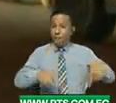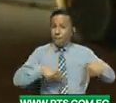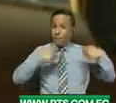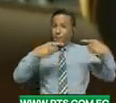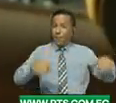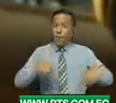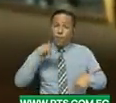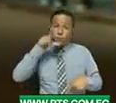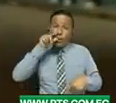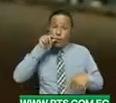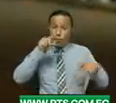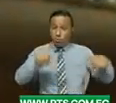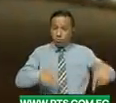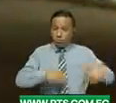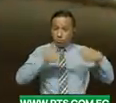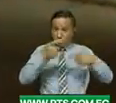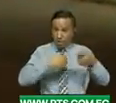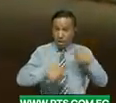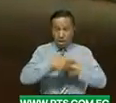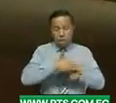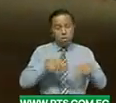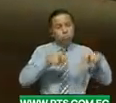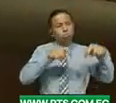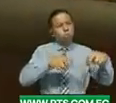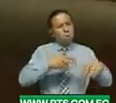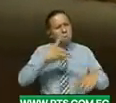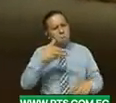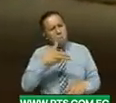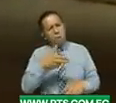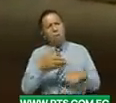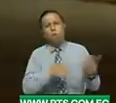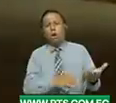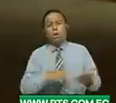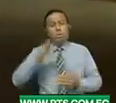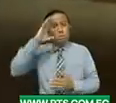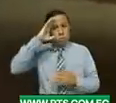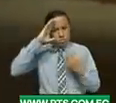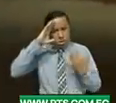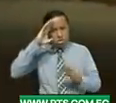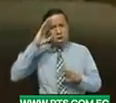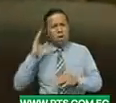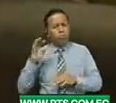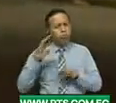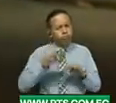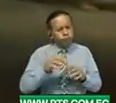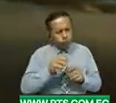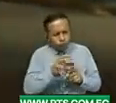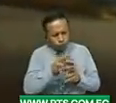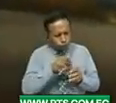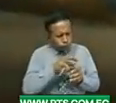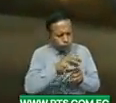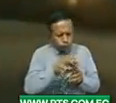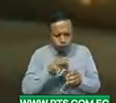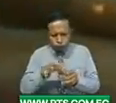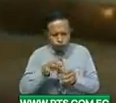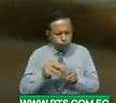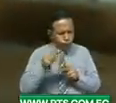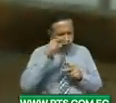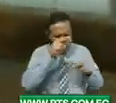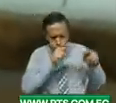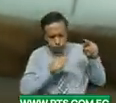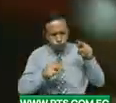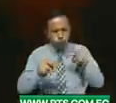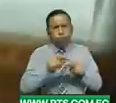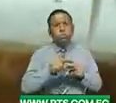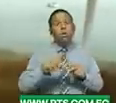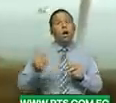ciudad. La policía de criminalística acaba ya de terminar el procedimiento en cuanto al levantamiento de los indicios balísticos y ha llegado